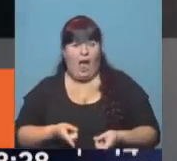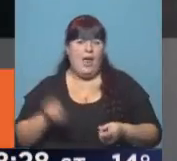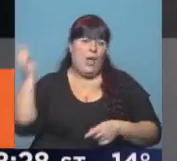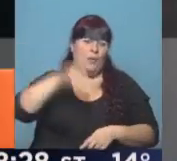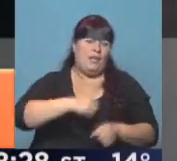que viene a trabajar todos los días